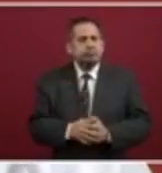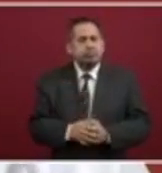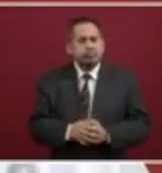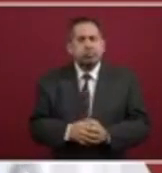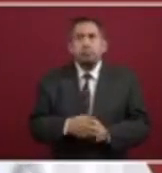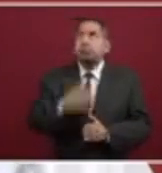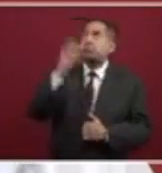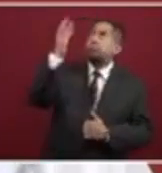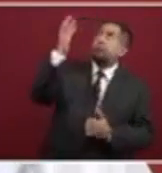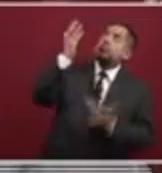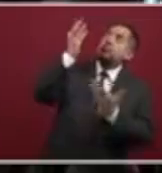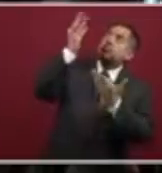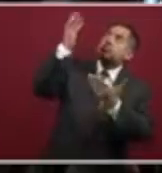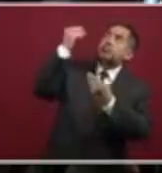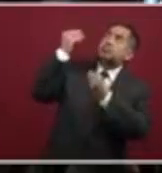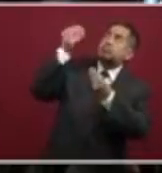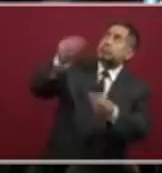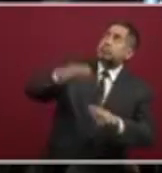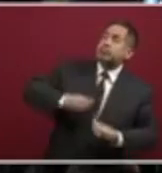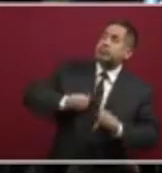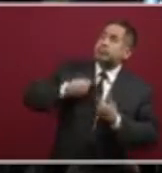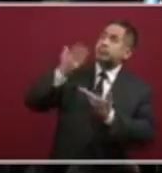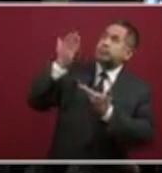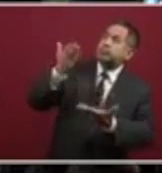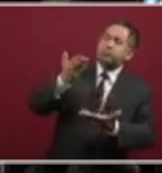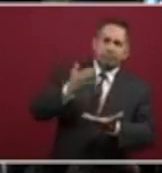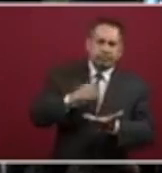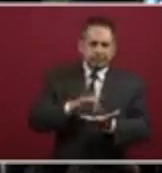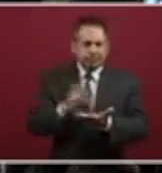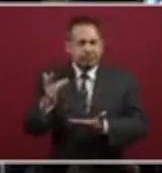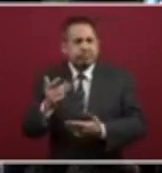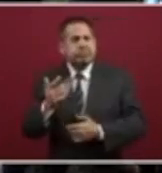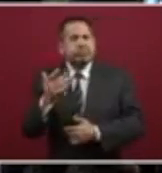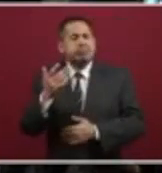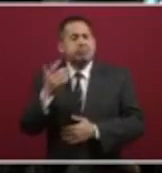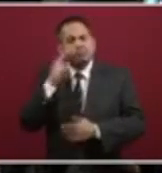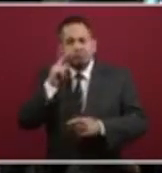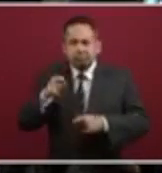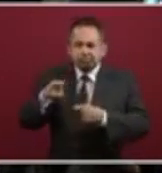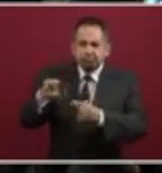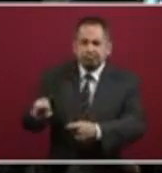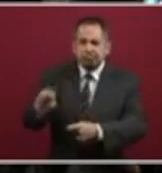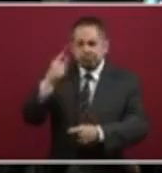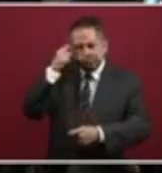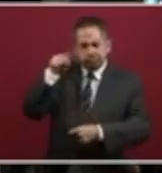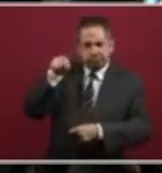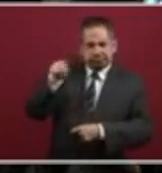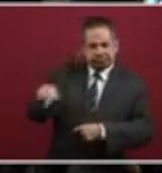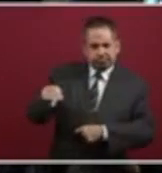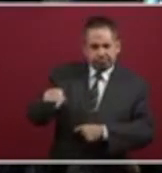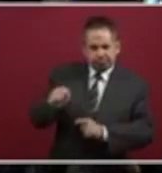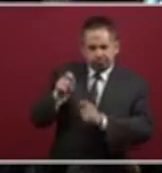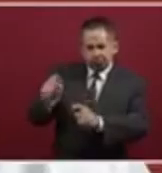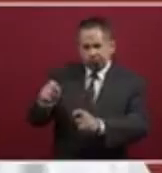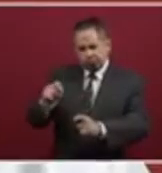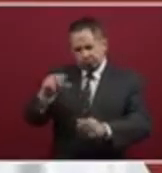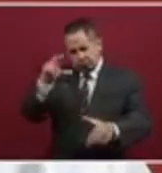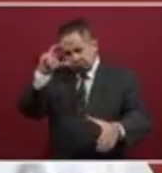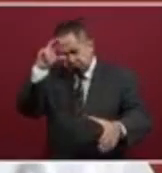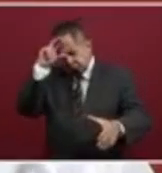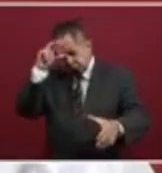al Creador y Dador de vida para que le dé la suficiente